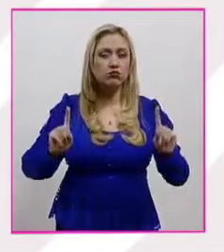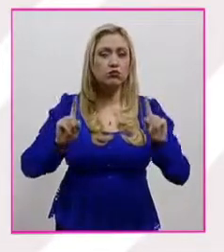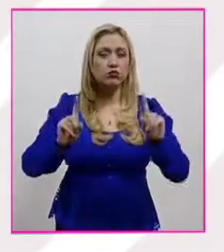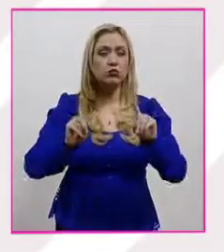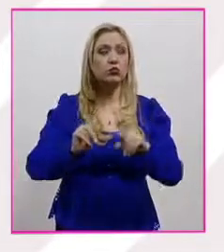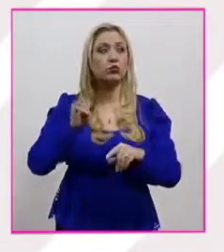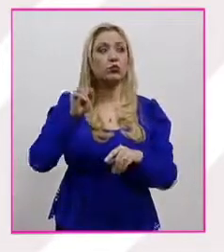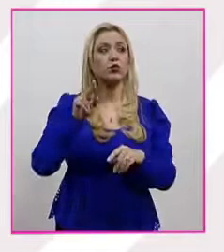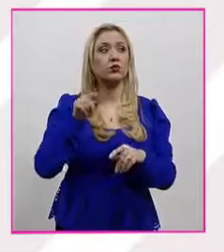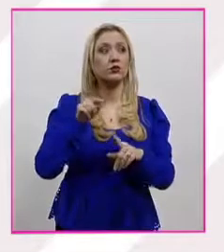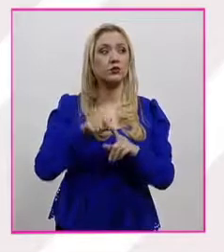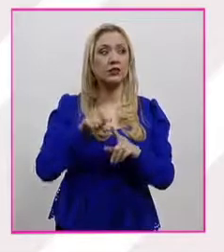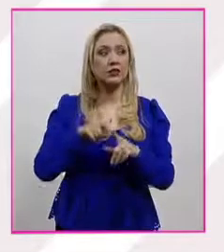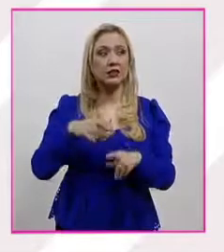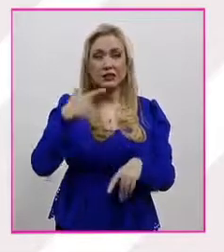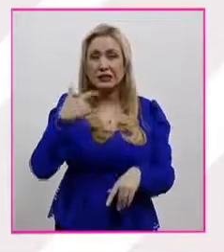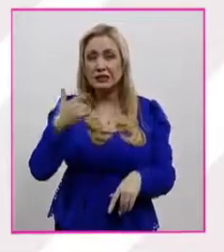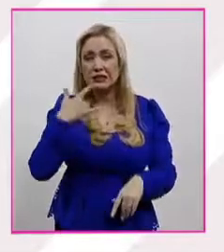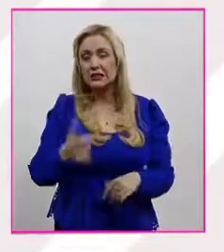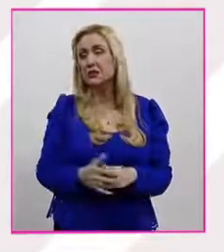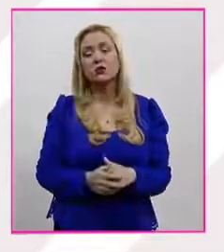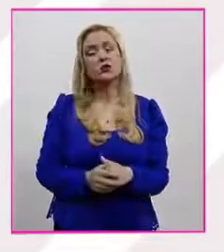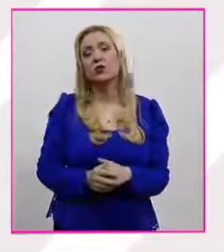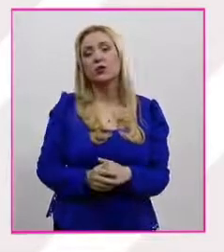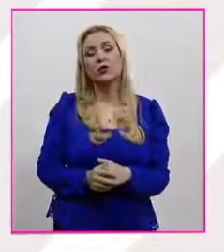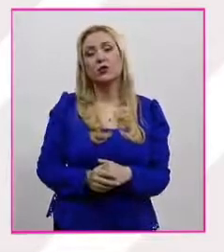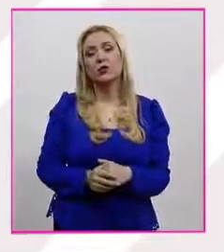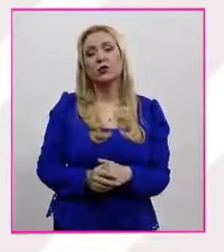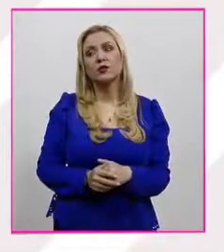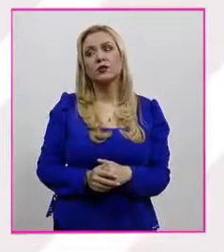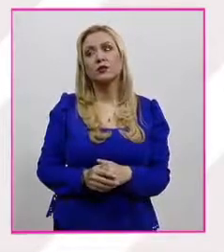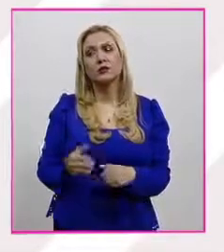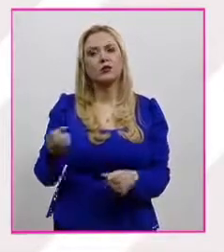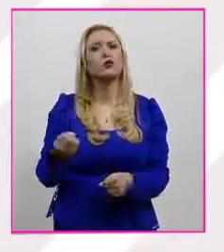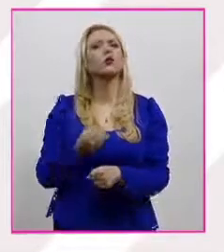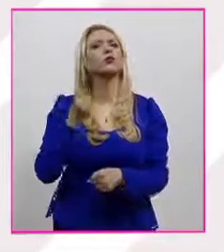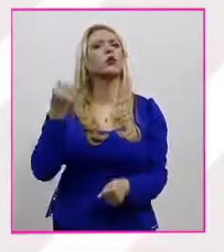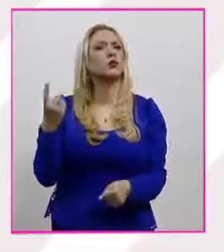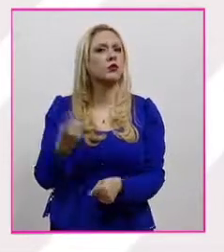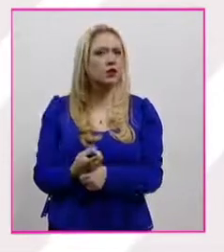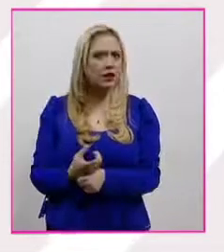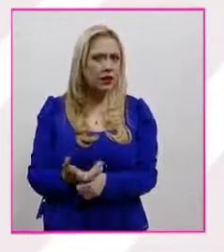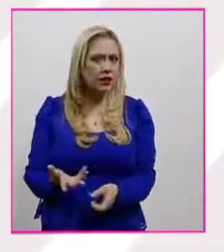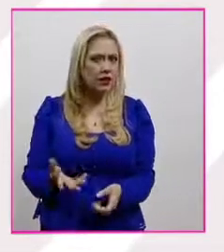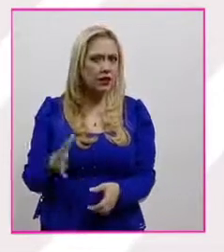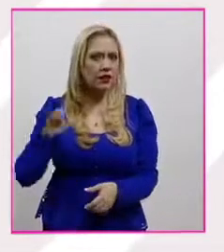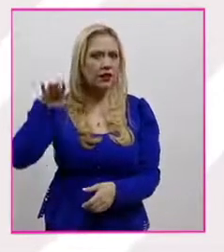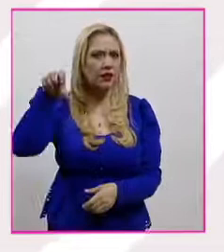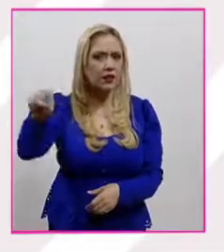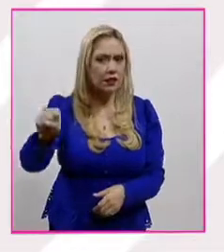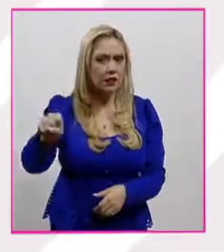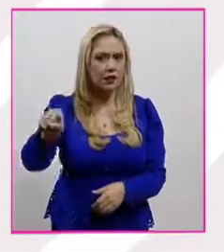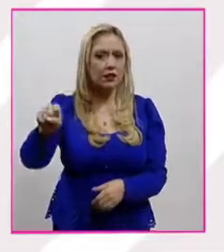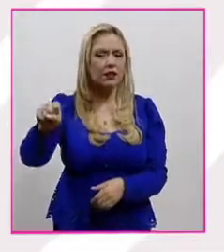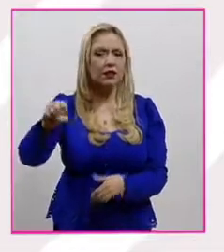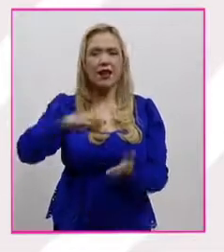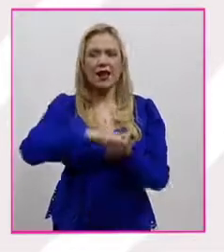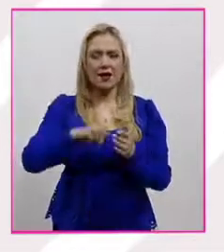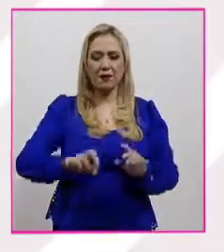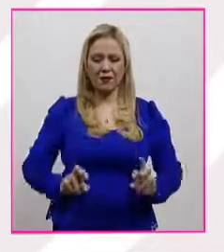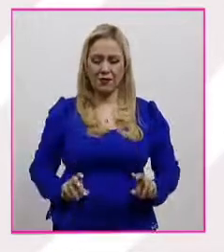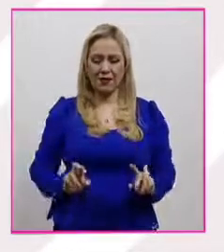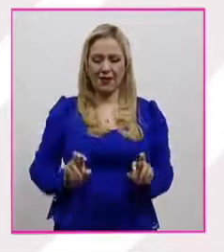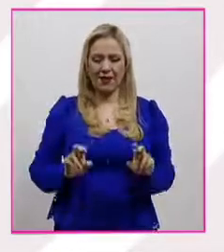echarle ganas, ¿no? O sea, es un tema de a qué oportunidades tienes acceso dependiendo del hogar en el